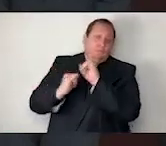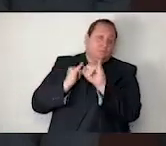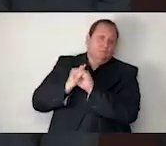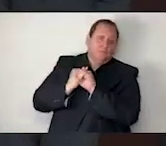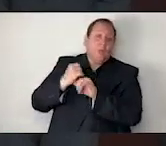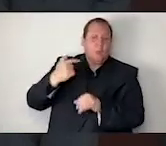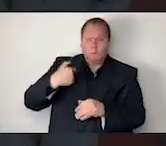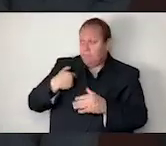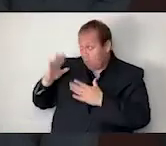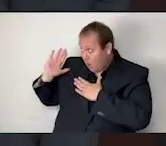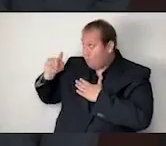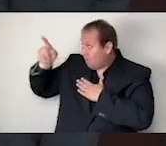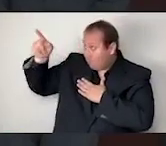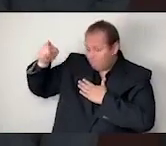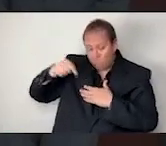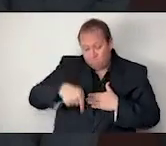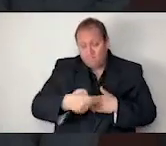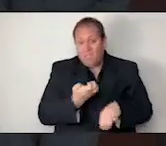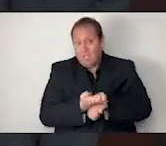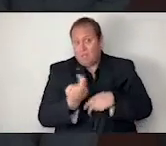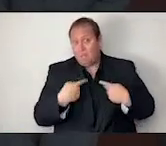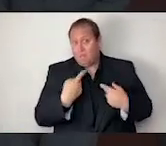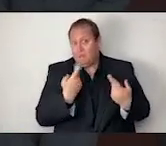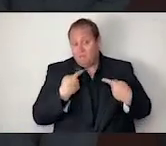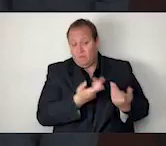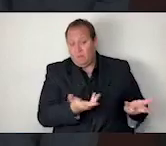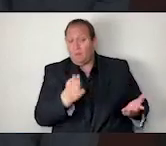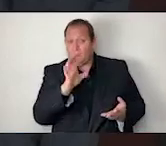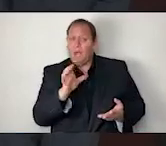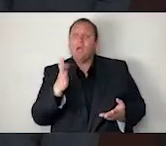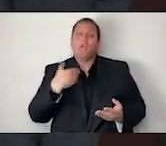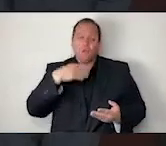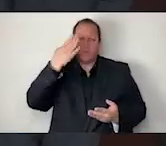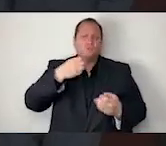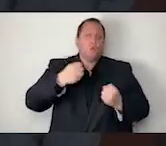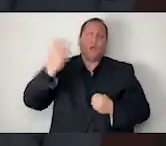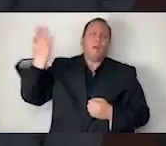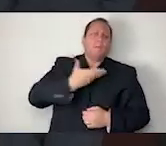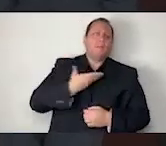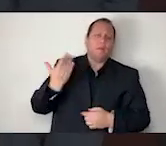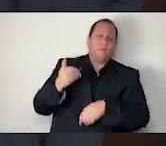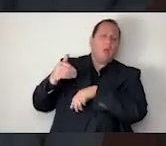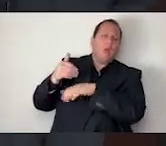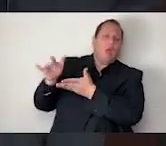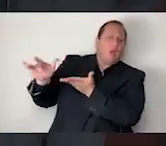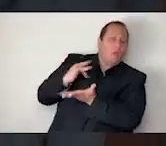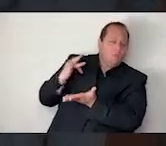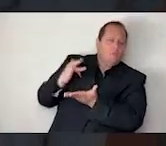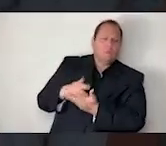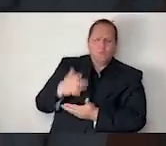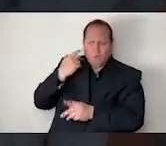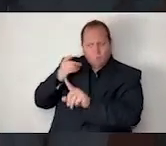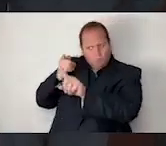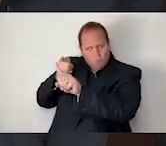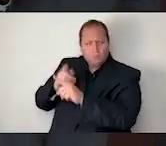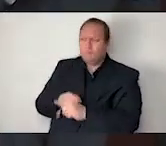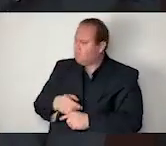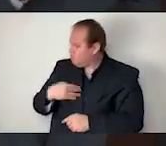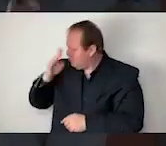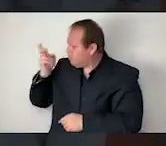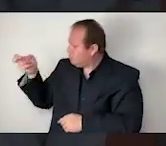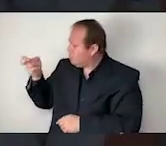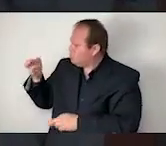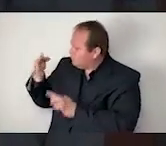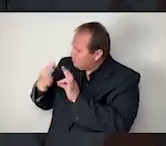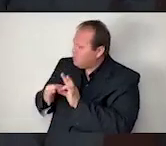los bajacalifornianos y estoy seguro que el presidente va a respaldar en esa empresa además hizo lo correcto gobernados porque